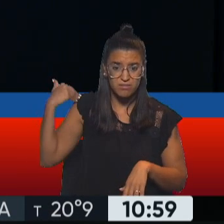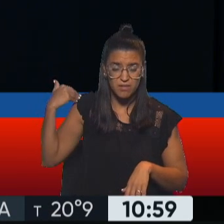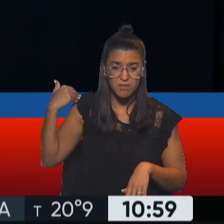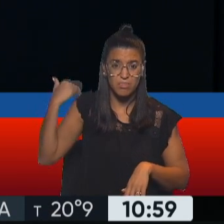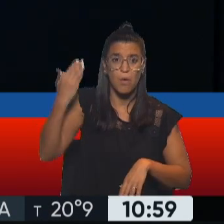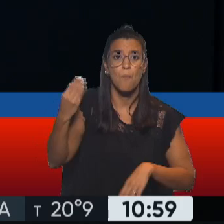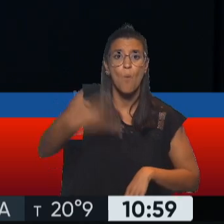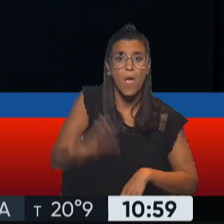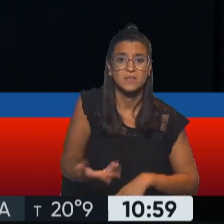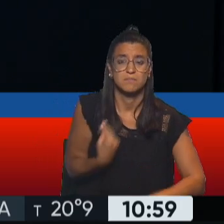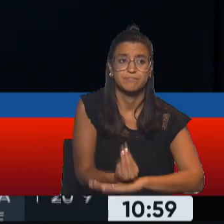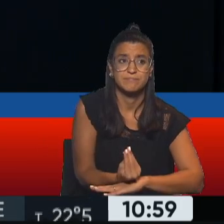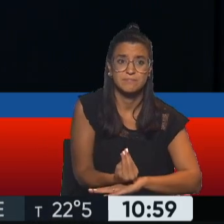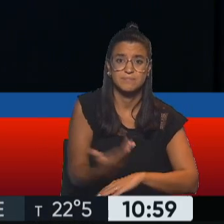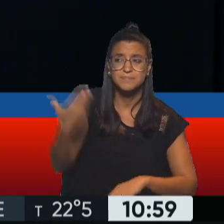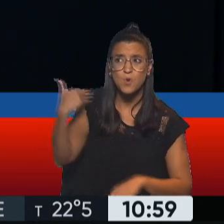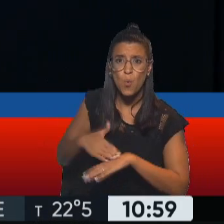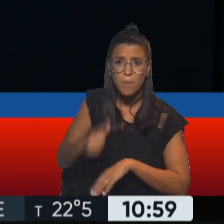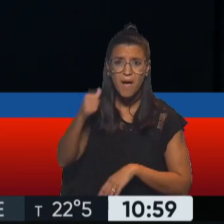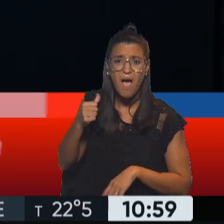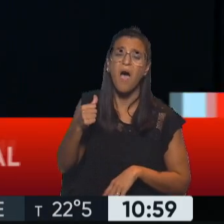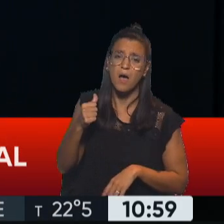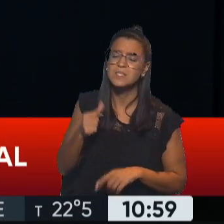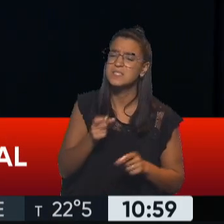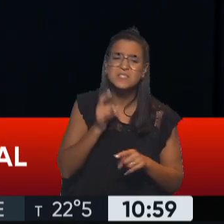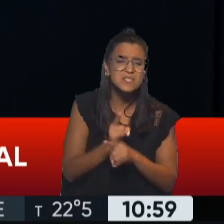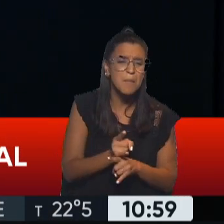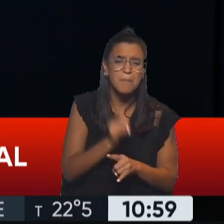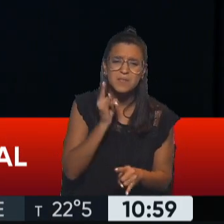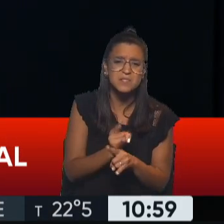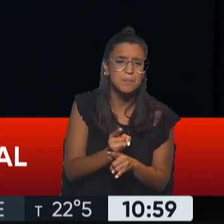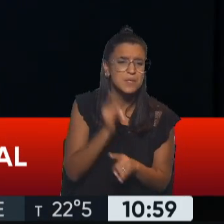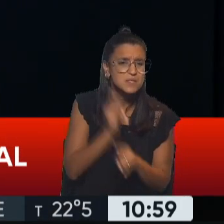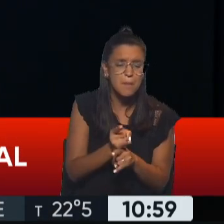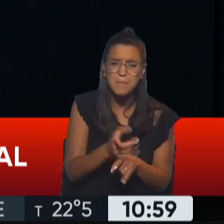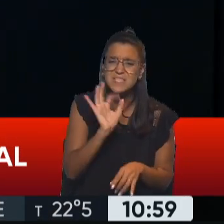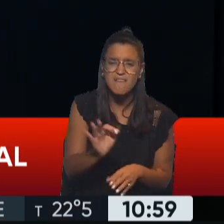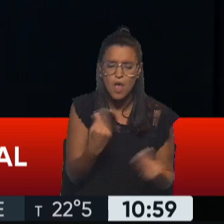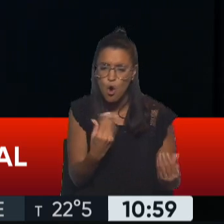presidencia, mantuvo en todo el tiempo el rumbo,